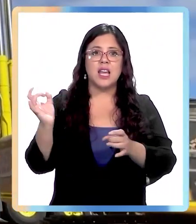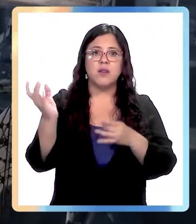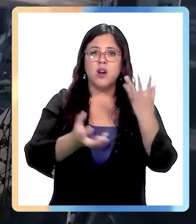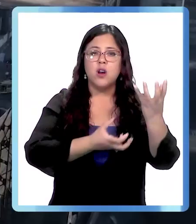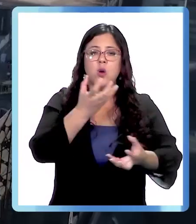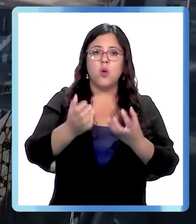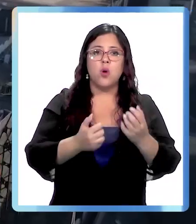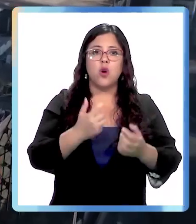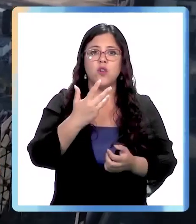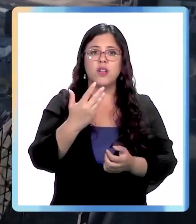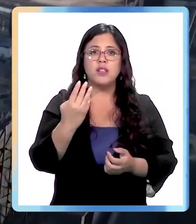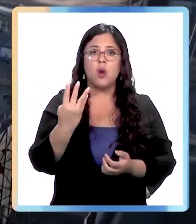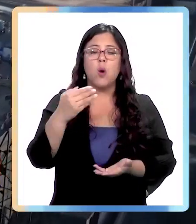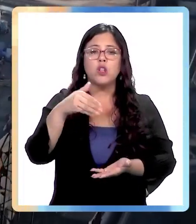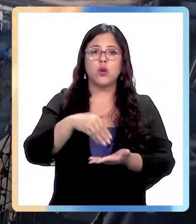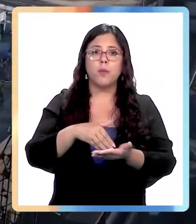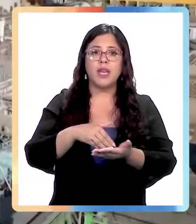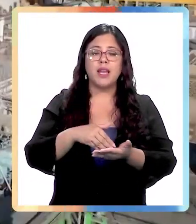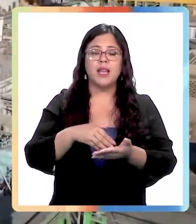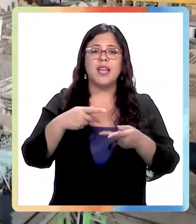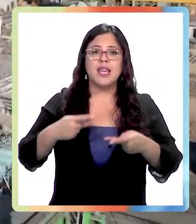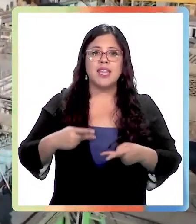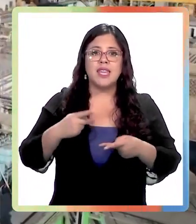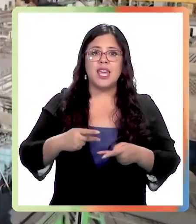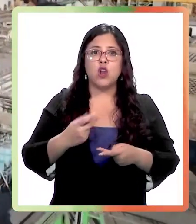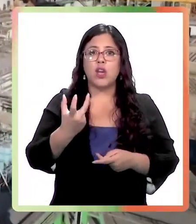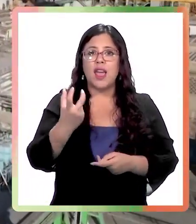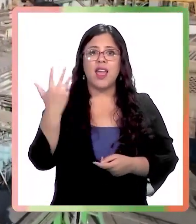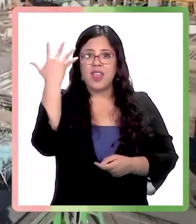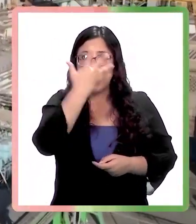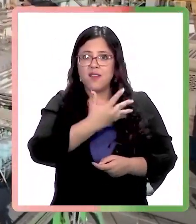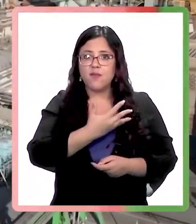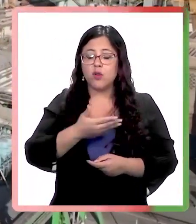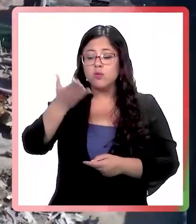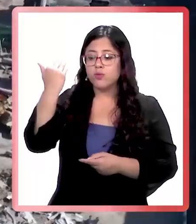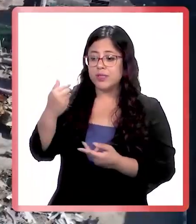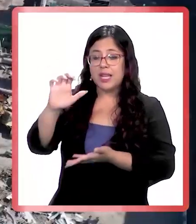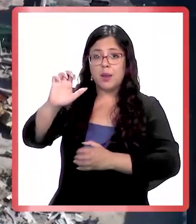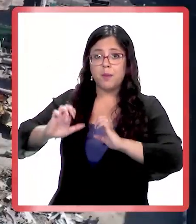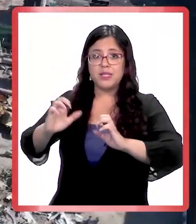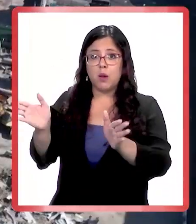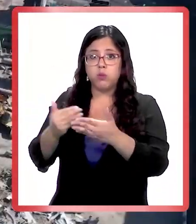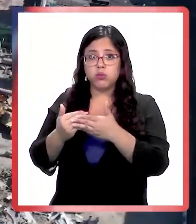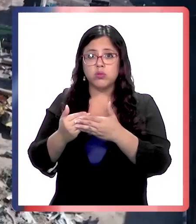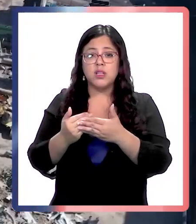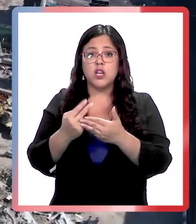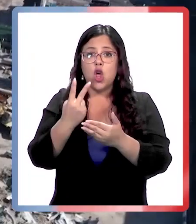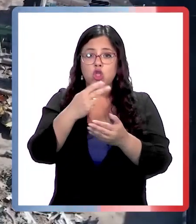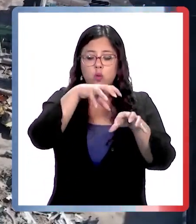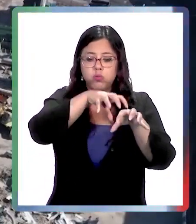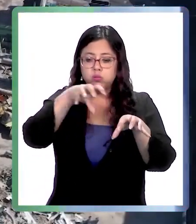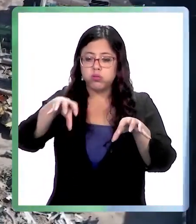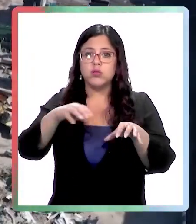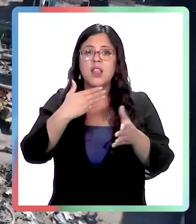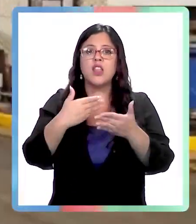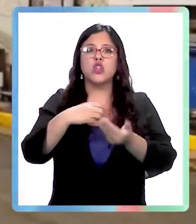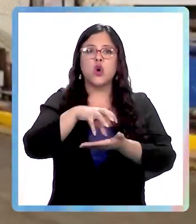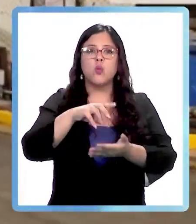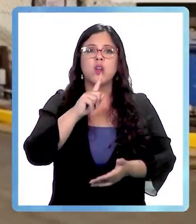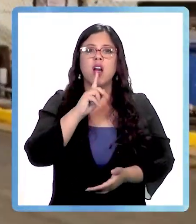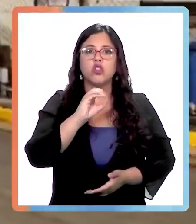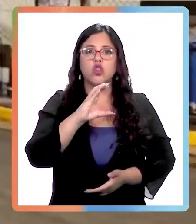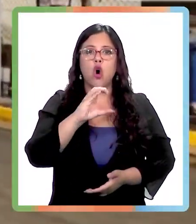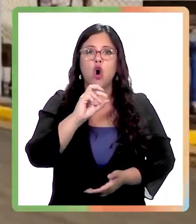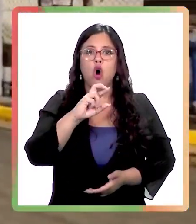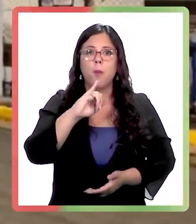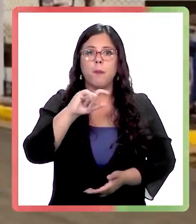quemar 94.000 toneladas de carbón tras el cierre de Norger 1 y 2, ambas centrales termoeléctricas de Tocopilla. Estamos